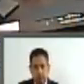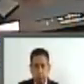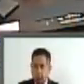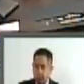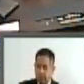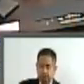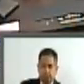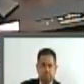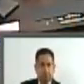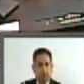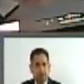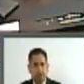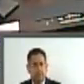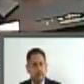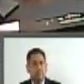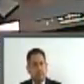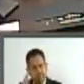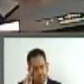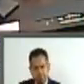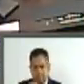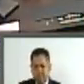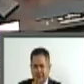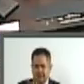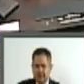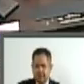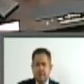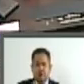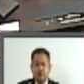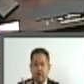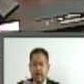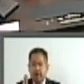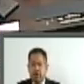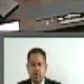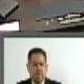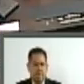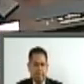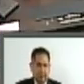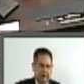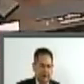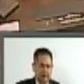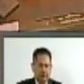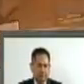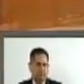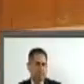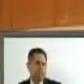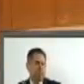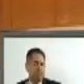palabra al señor Jeff Regan, presidente de la Cámara de los Comunes de Canadá. Tiene usted la palabra.